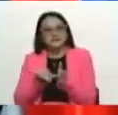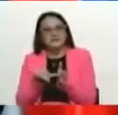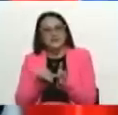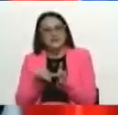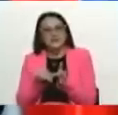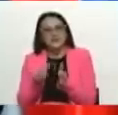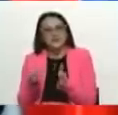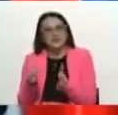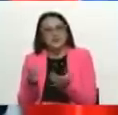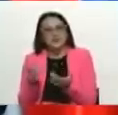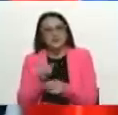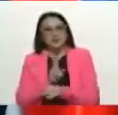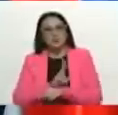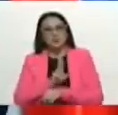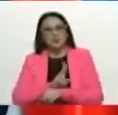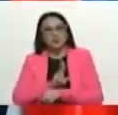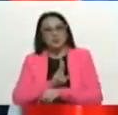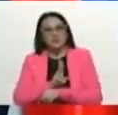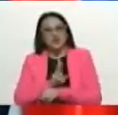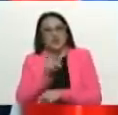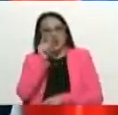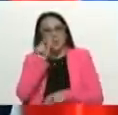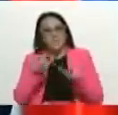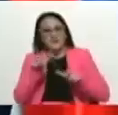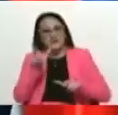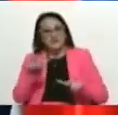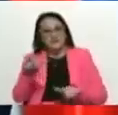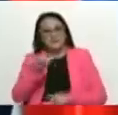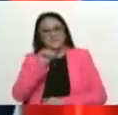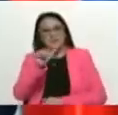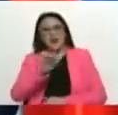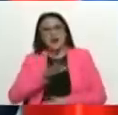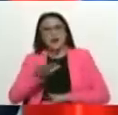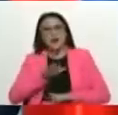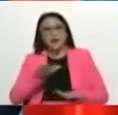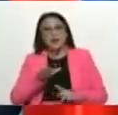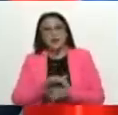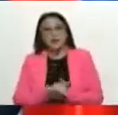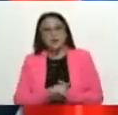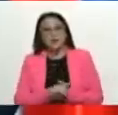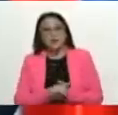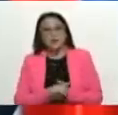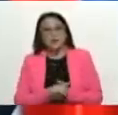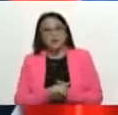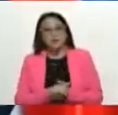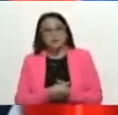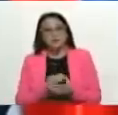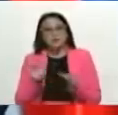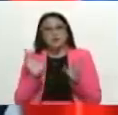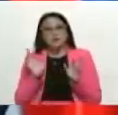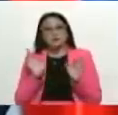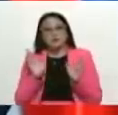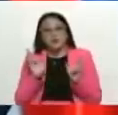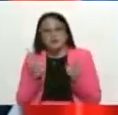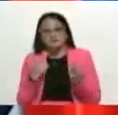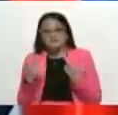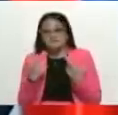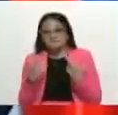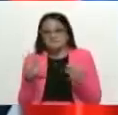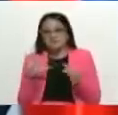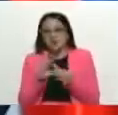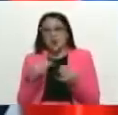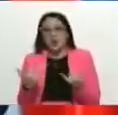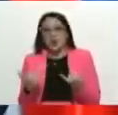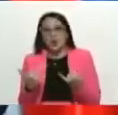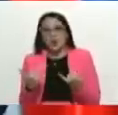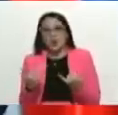este caso utilizado por los delincuentes, y aspiramos que con las excelentes relaciones que tenemos hoy